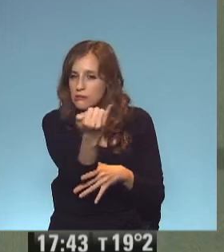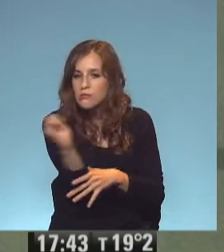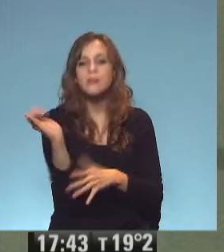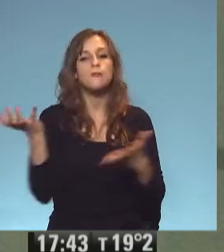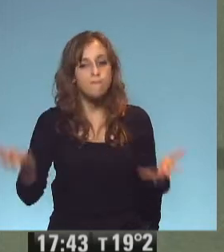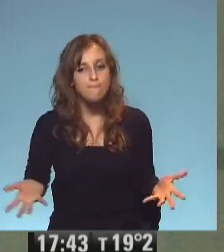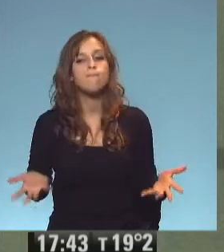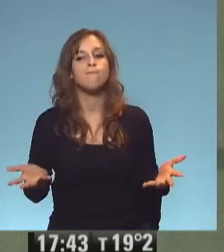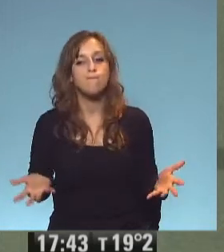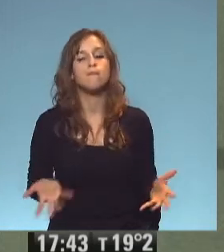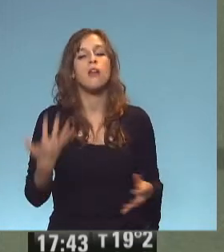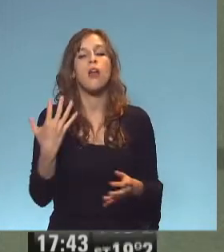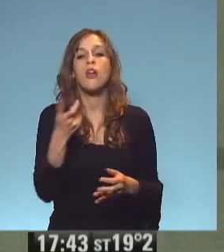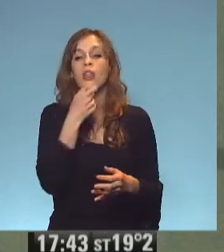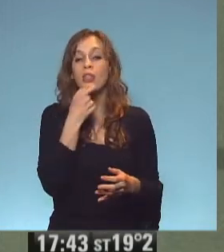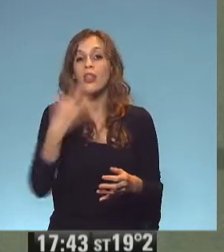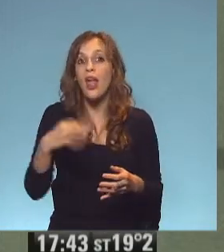Tenemos que grabar a...